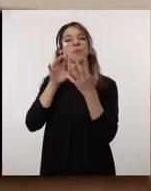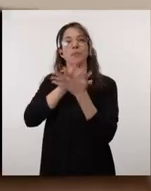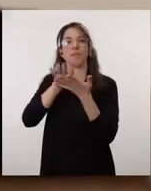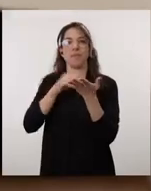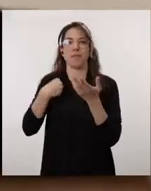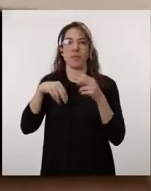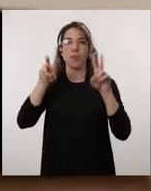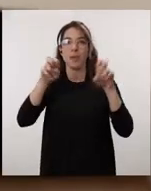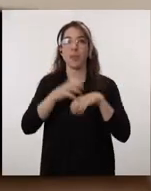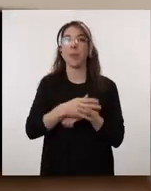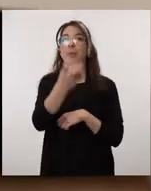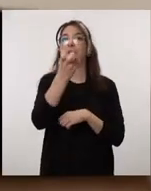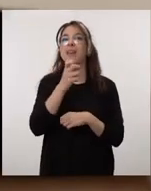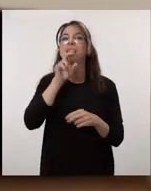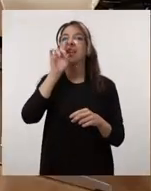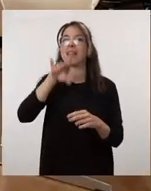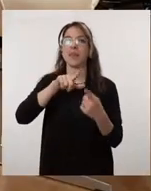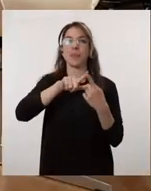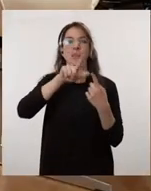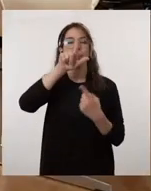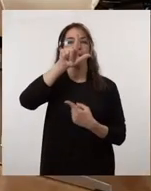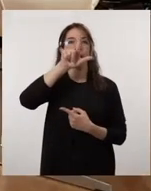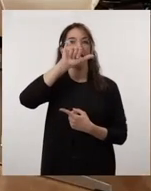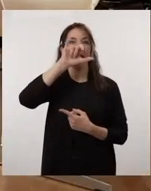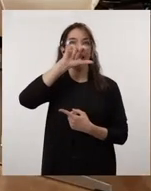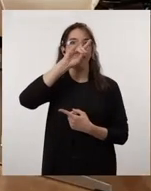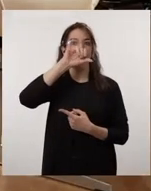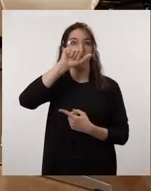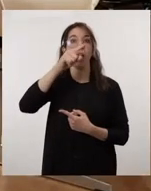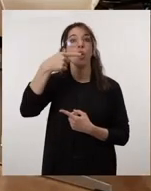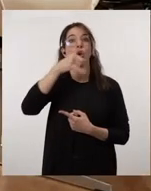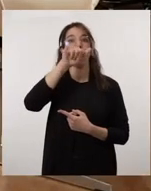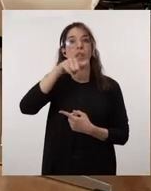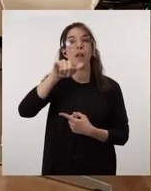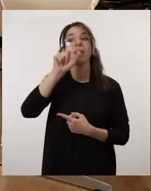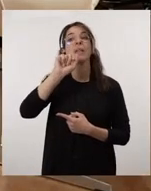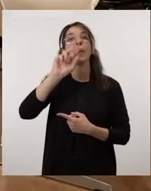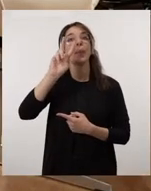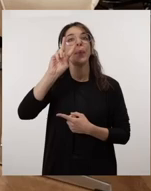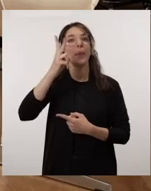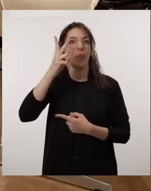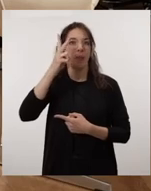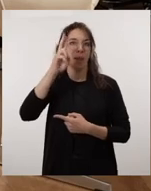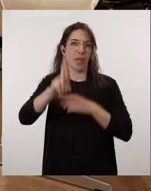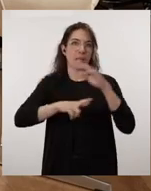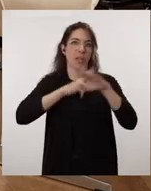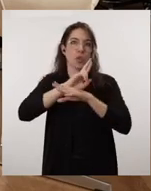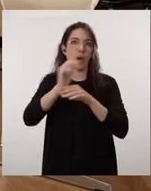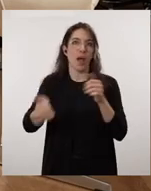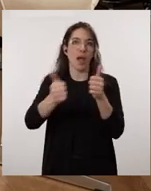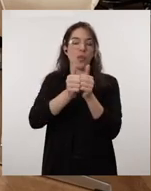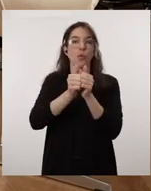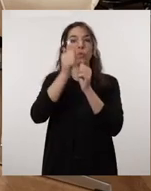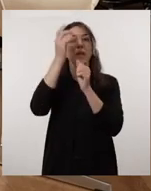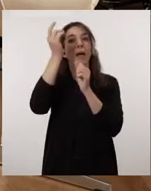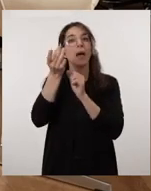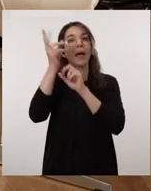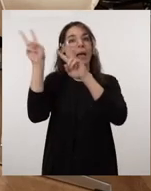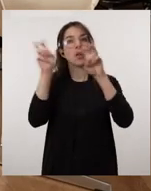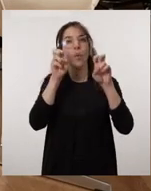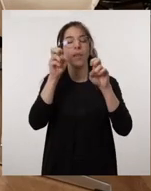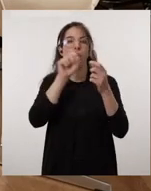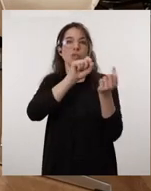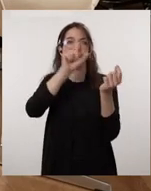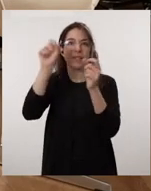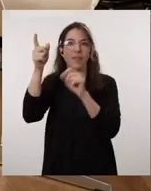para hablar sobre ello me acompañan lidia gonzález ella es vicerrectora adjunta de innovación transferencia